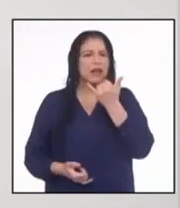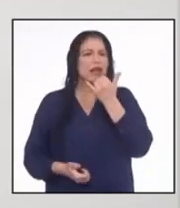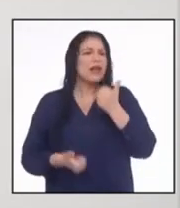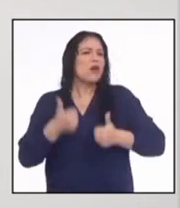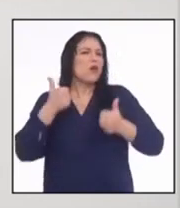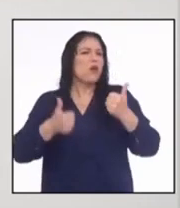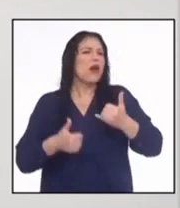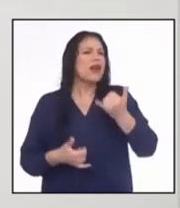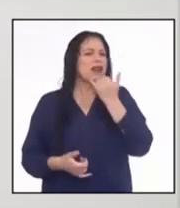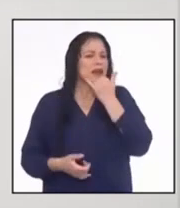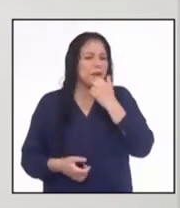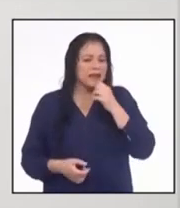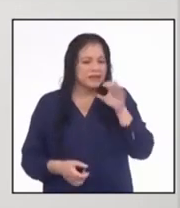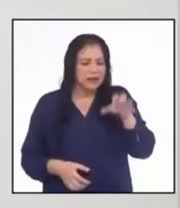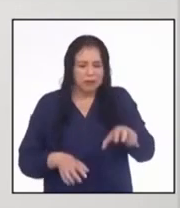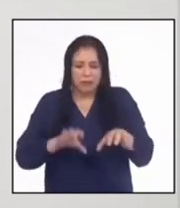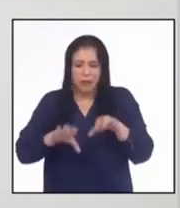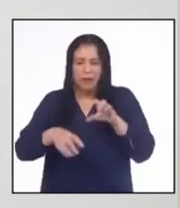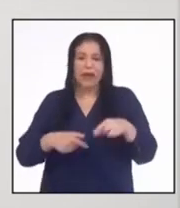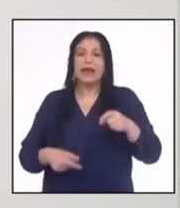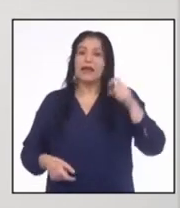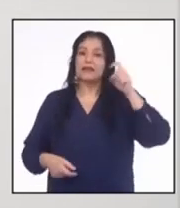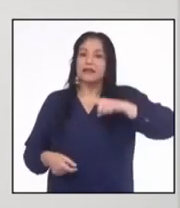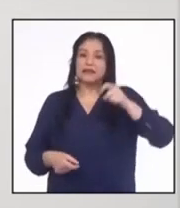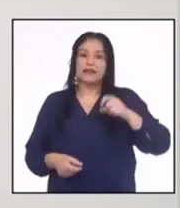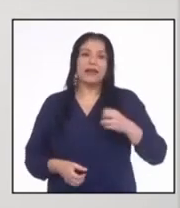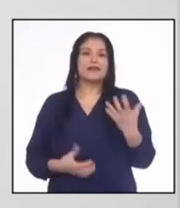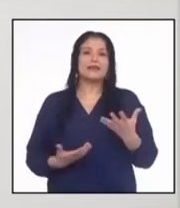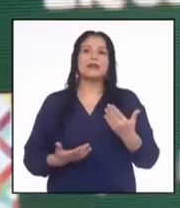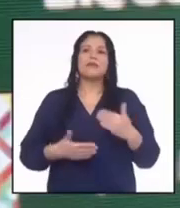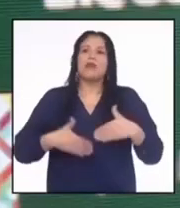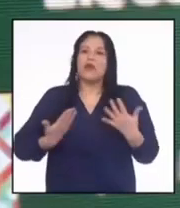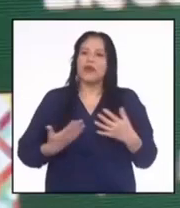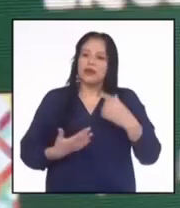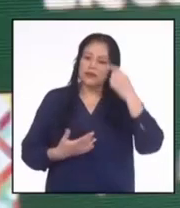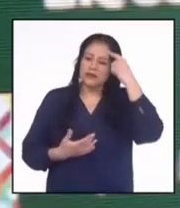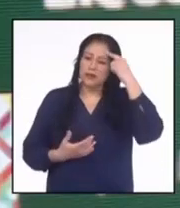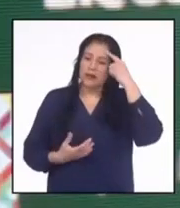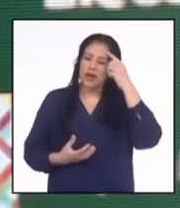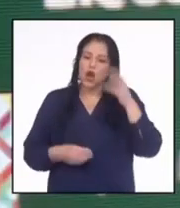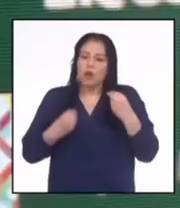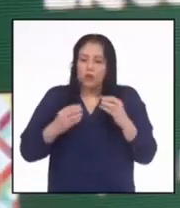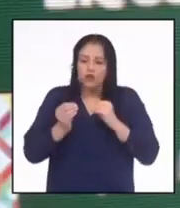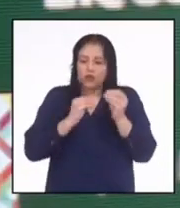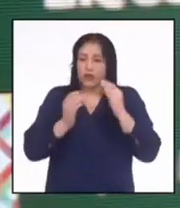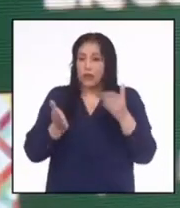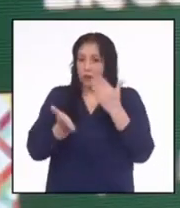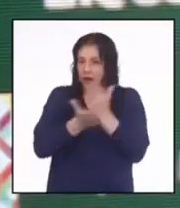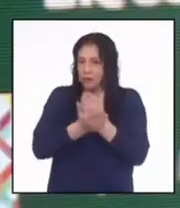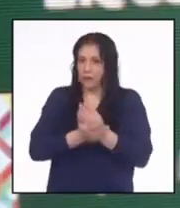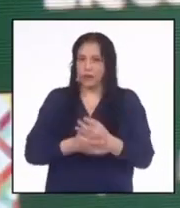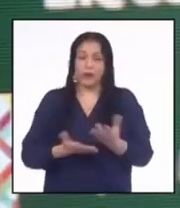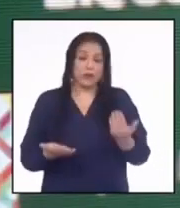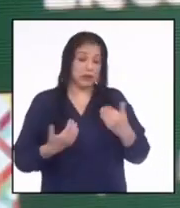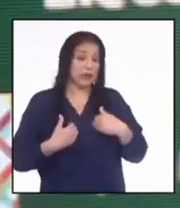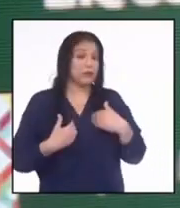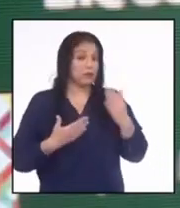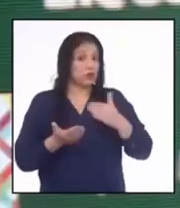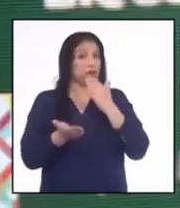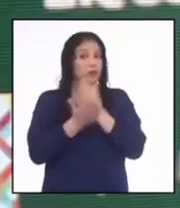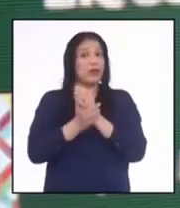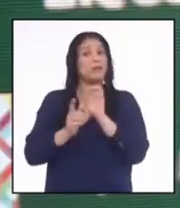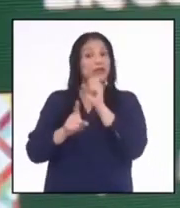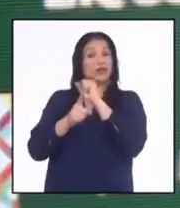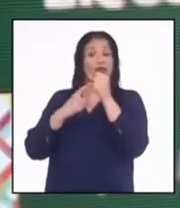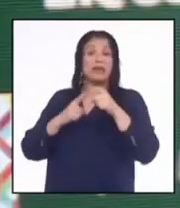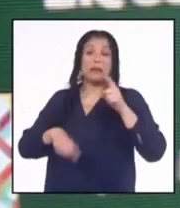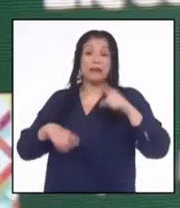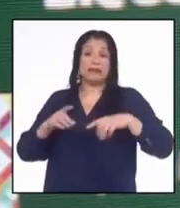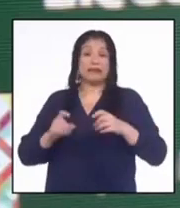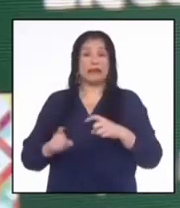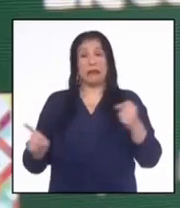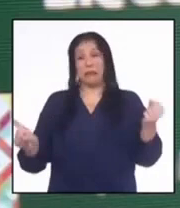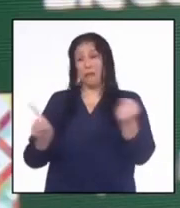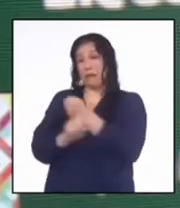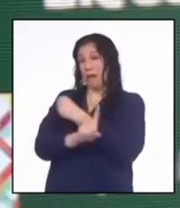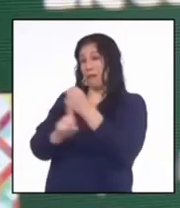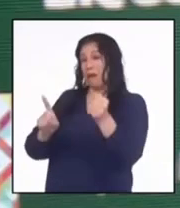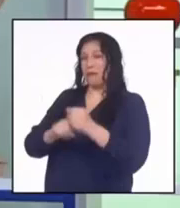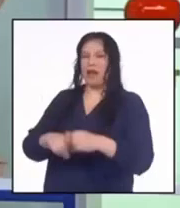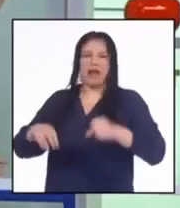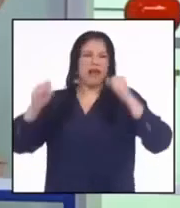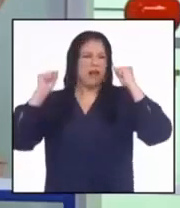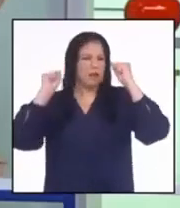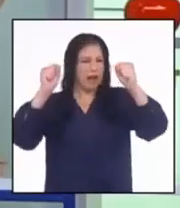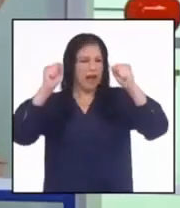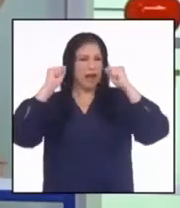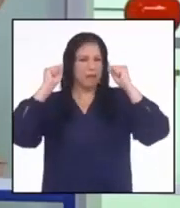las necesidades y tener más insumos para deliberar. Cuando hay un conflicto social, a veces hay agresiones,